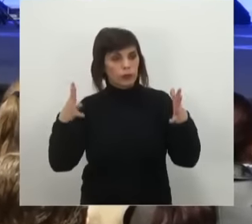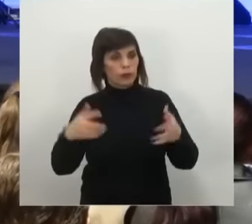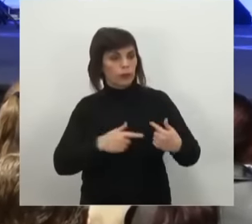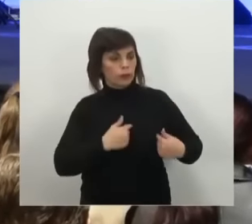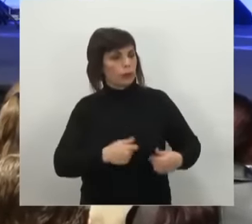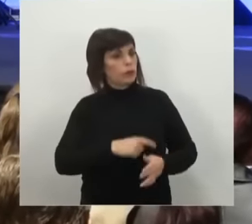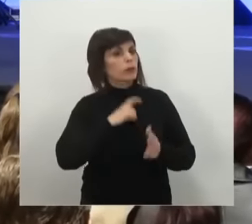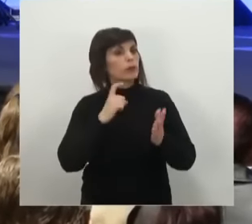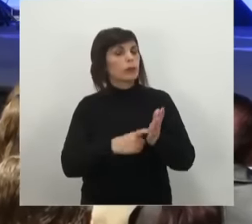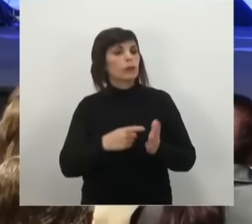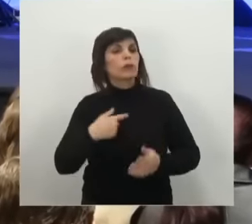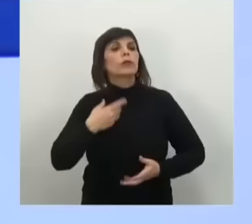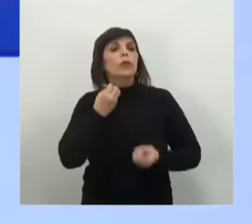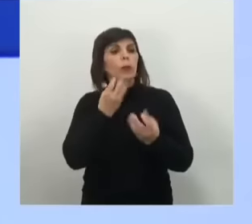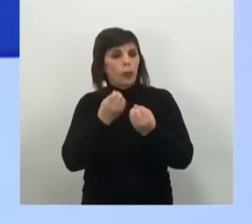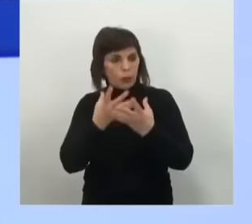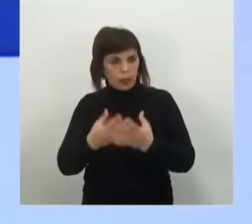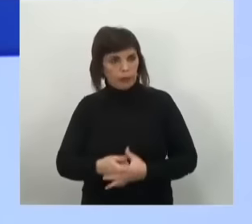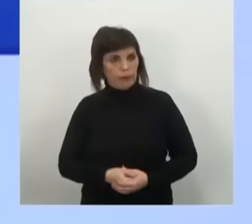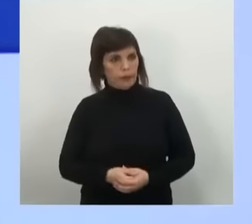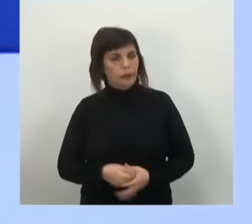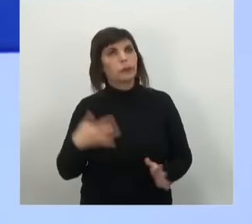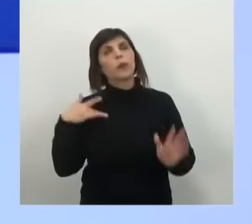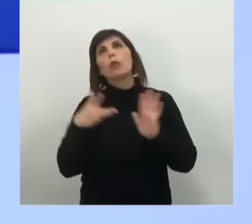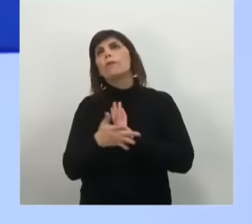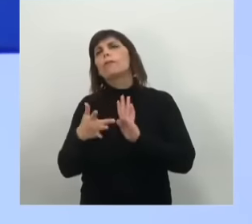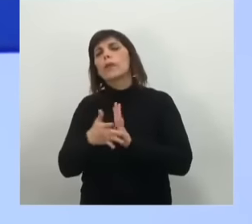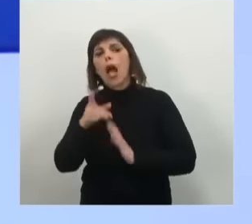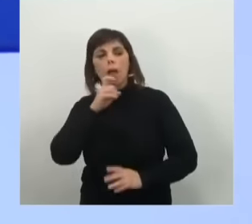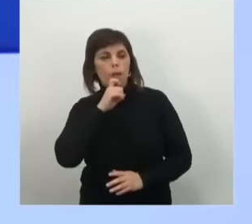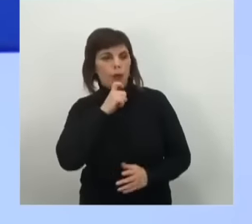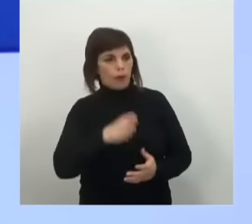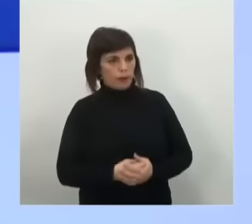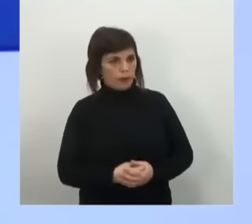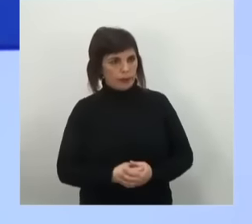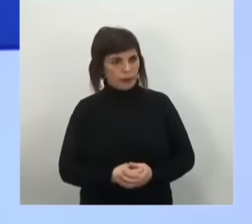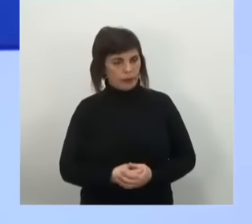Mira os voy a contar una cosa a ver a ver cómo le explico